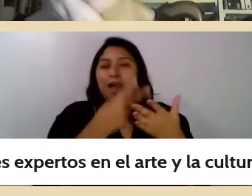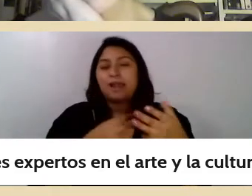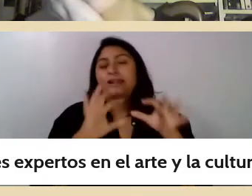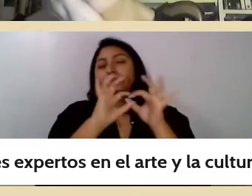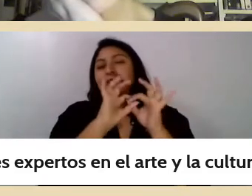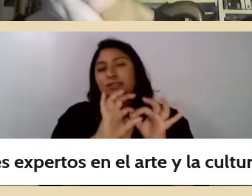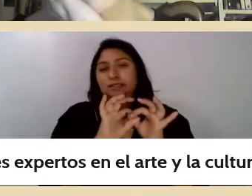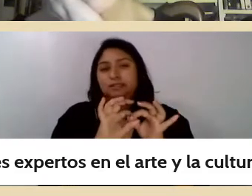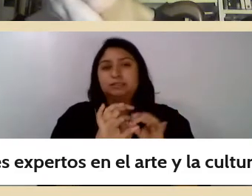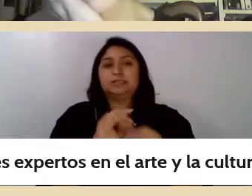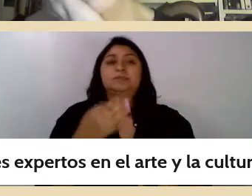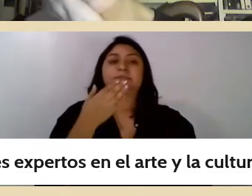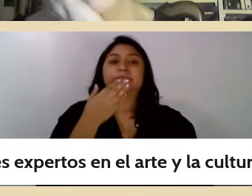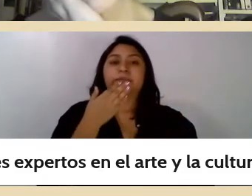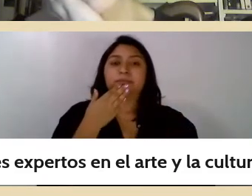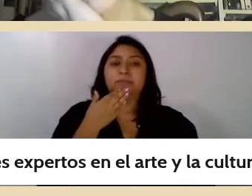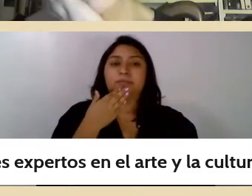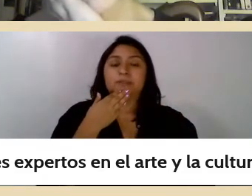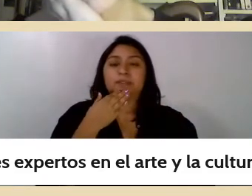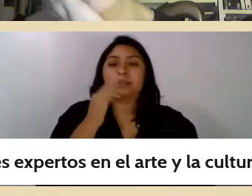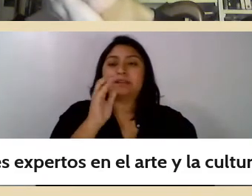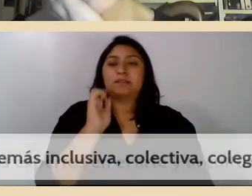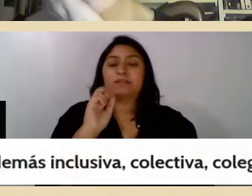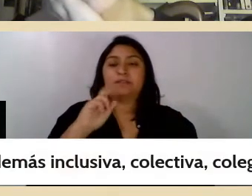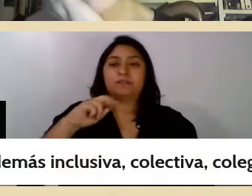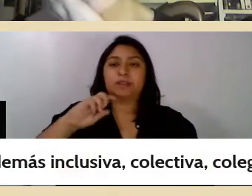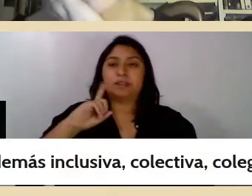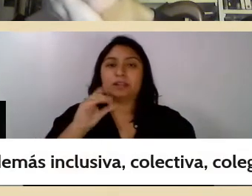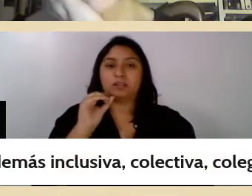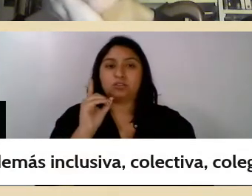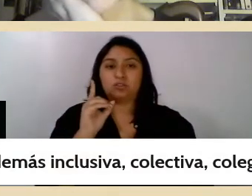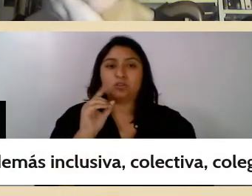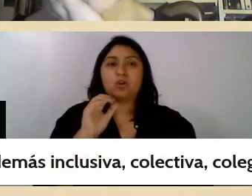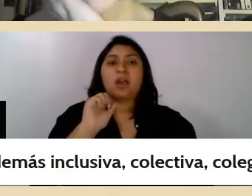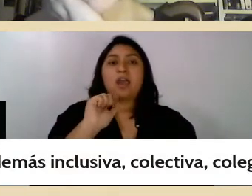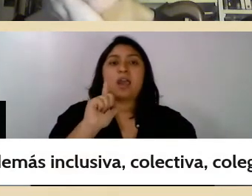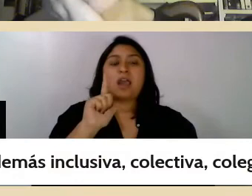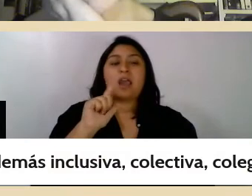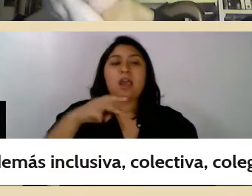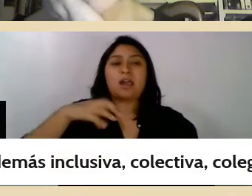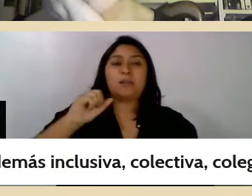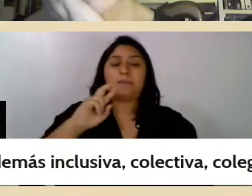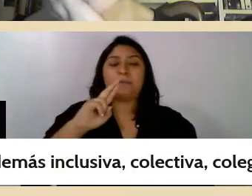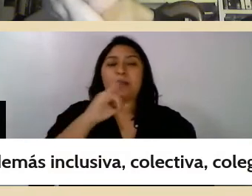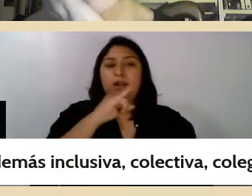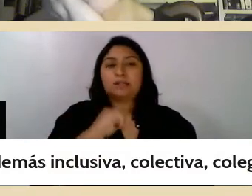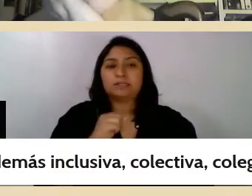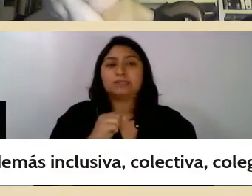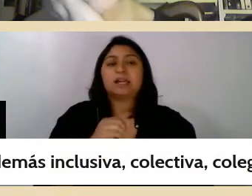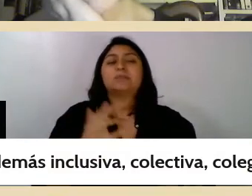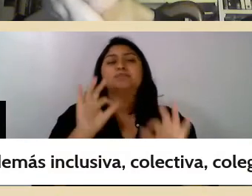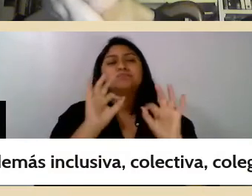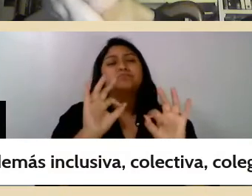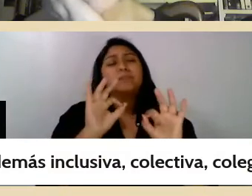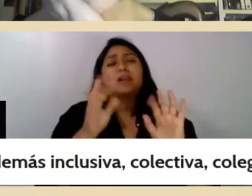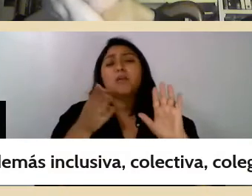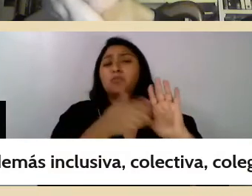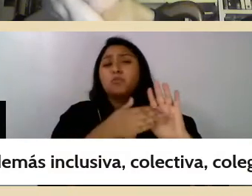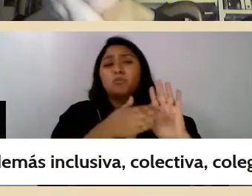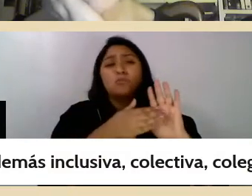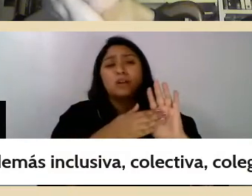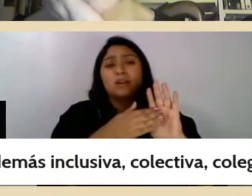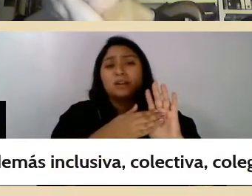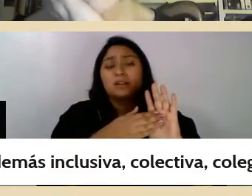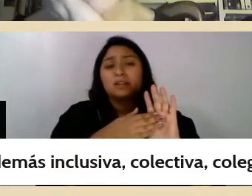Y también, bueno, tenemos a Fernando Almarza. Excelente propuesta, dice, por demás